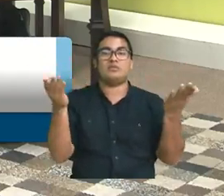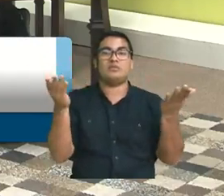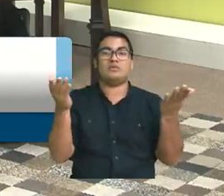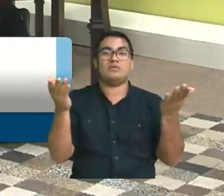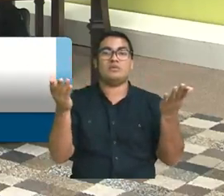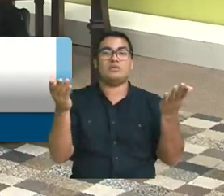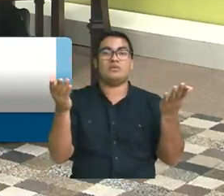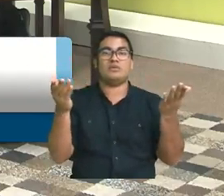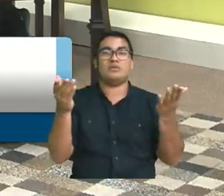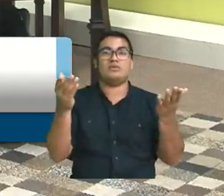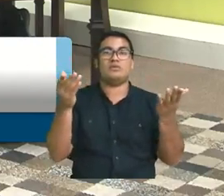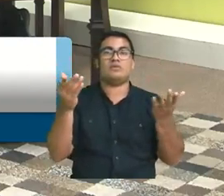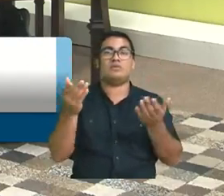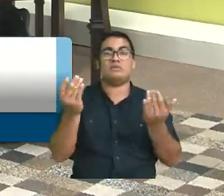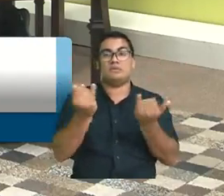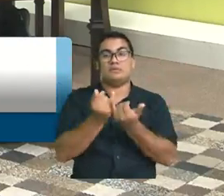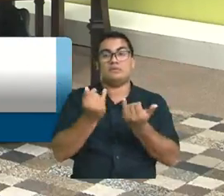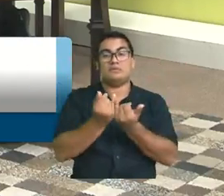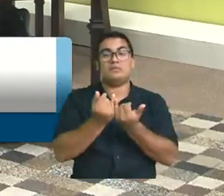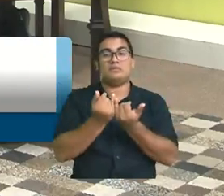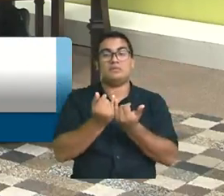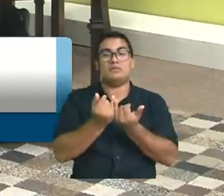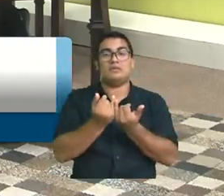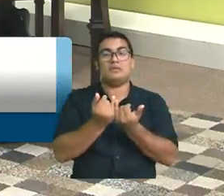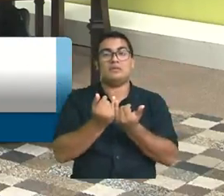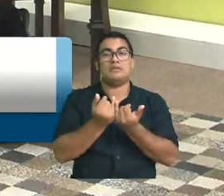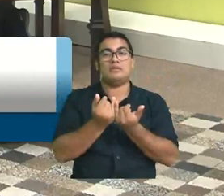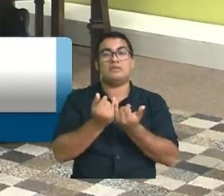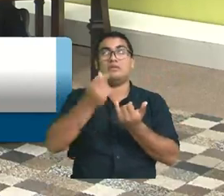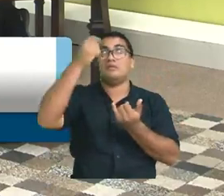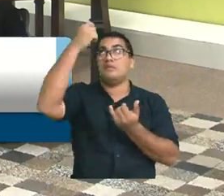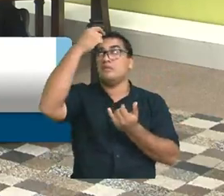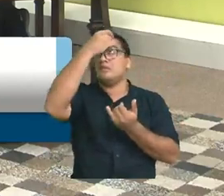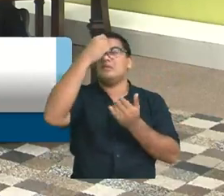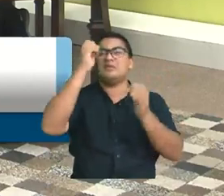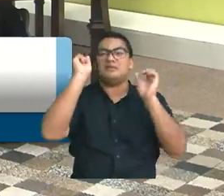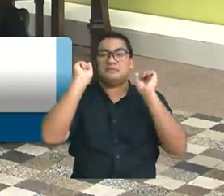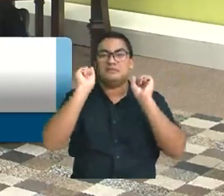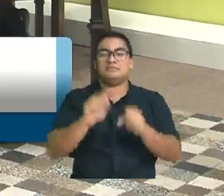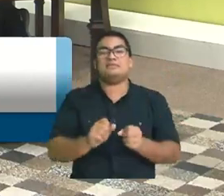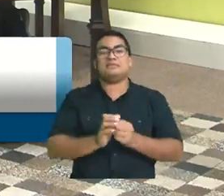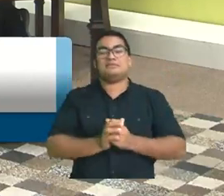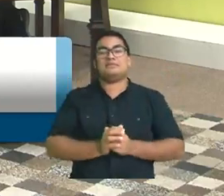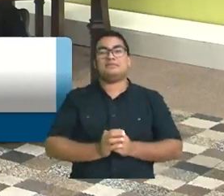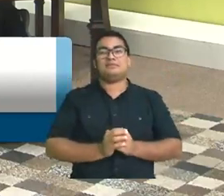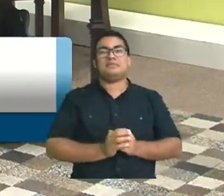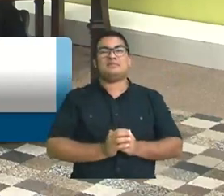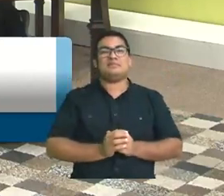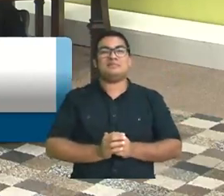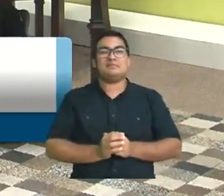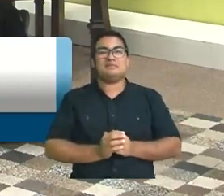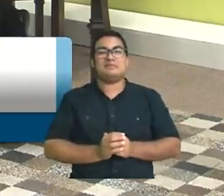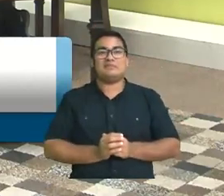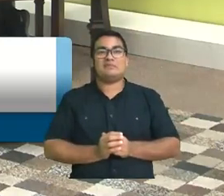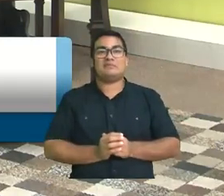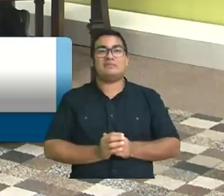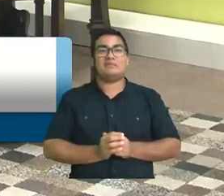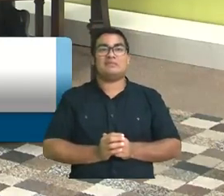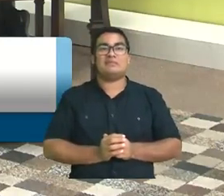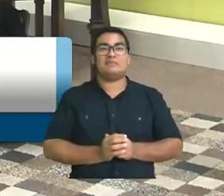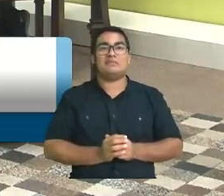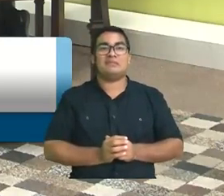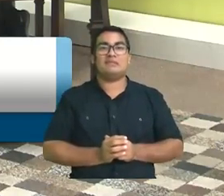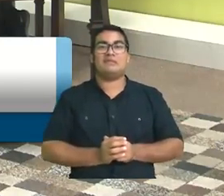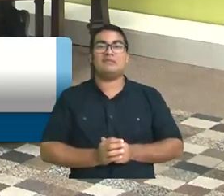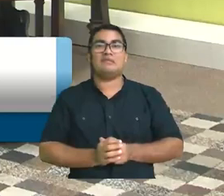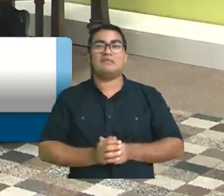para no estar mucho tiempo expuesto, igual utilizar una lágrima o un lubricante. Hay unos lentes que dicen que son